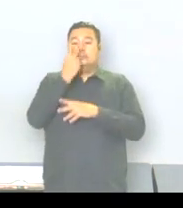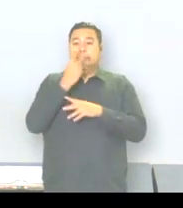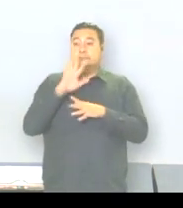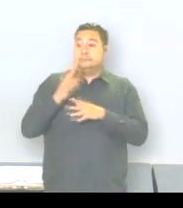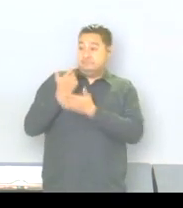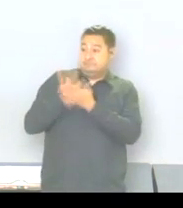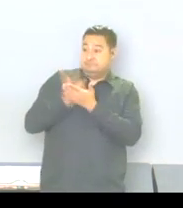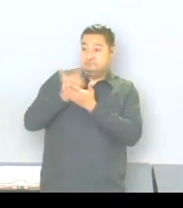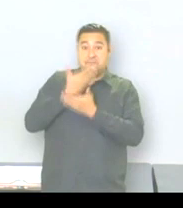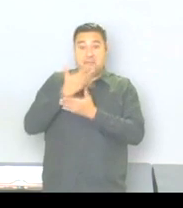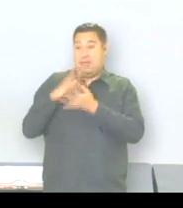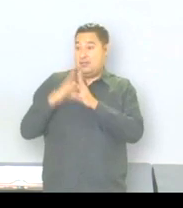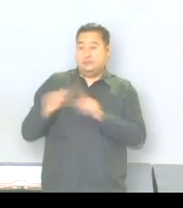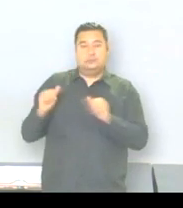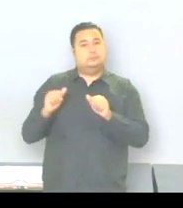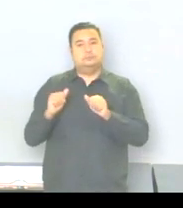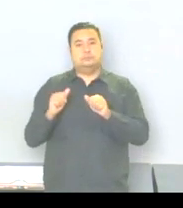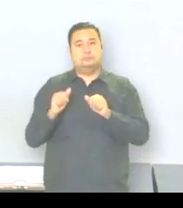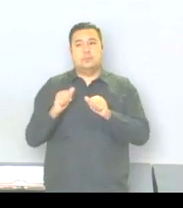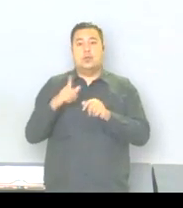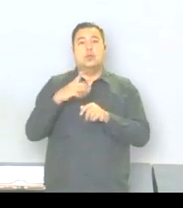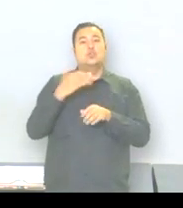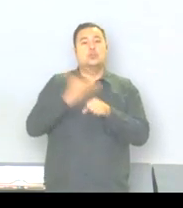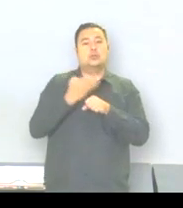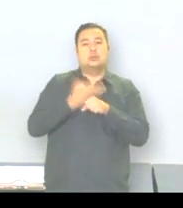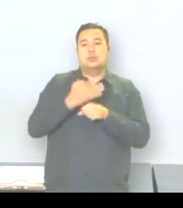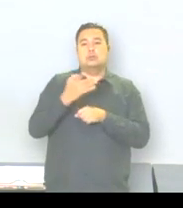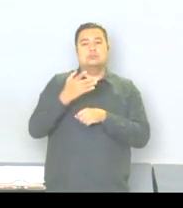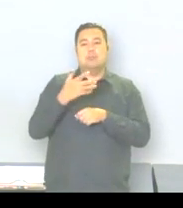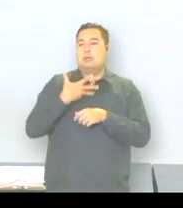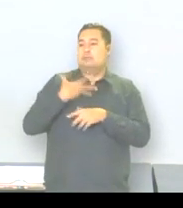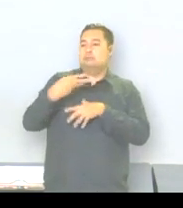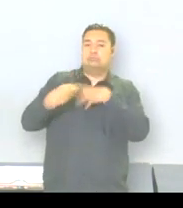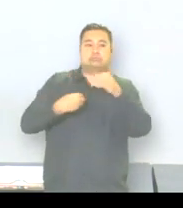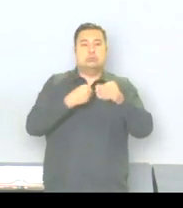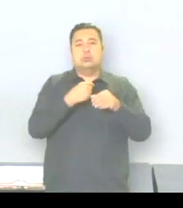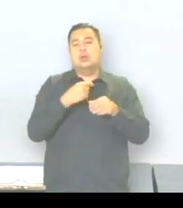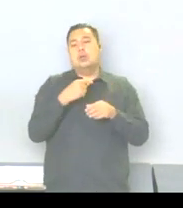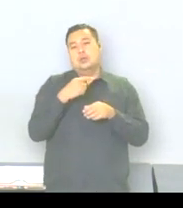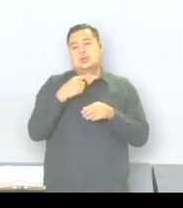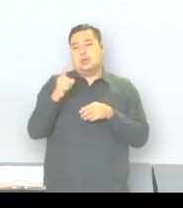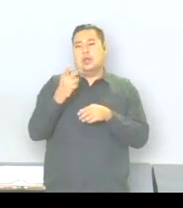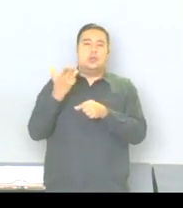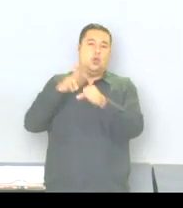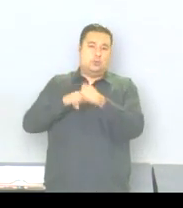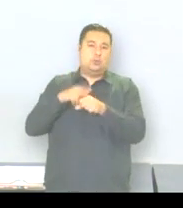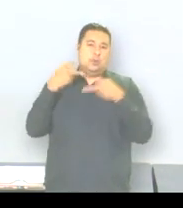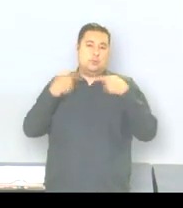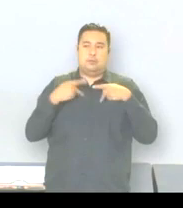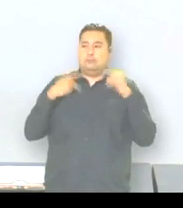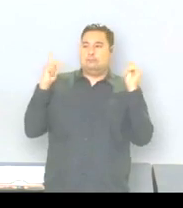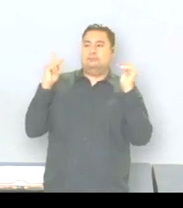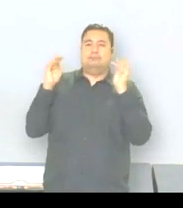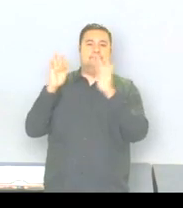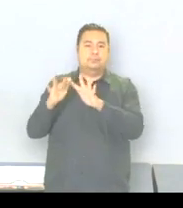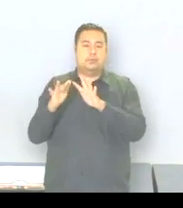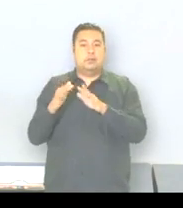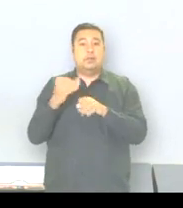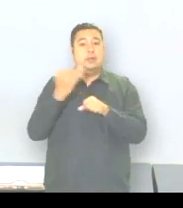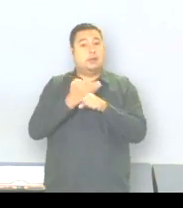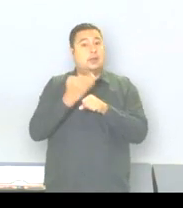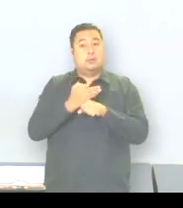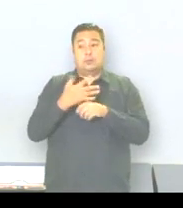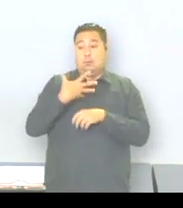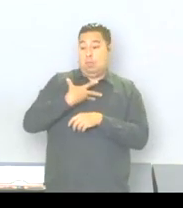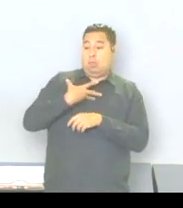parte económica. Mientras se sigan presentando contagios, va a haber presión hospitalaria y obviamente tendremos que ir cortando la cadena